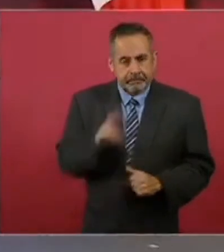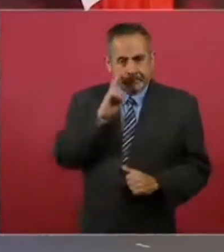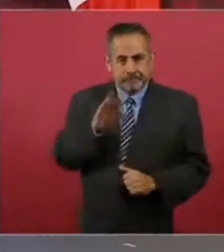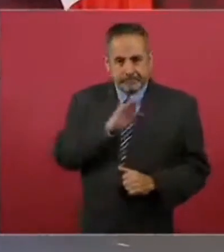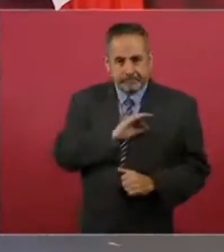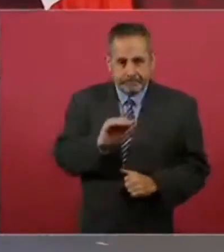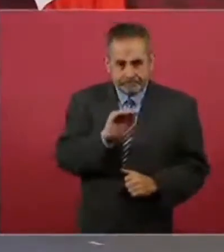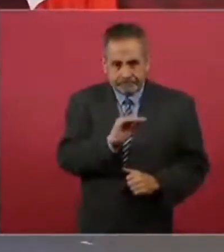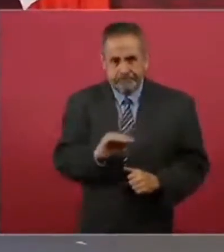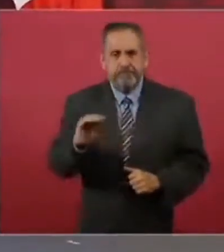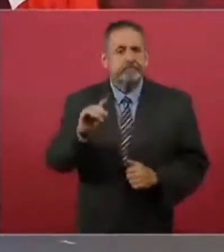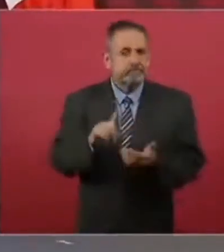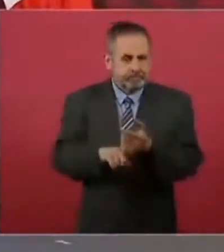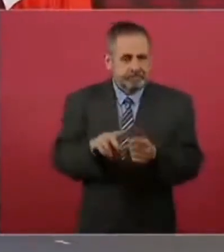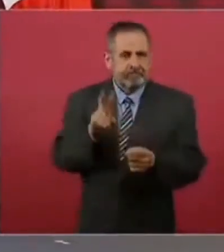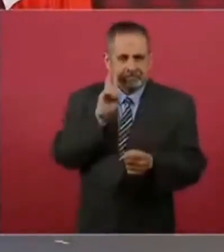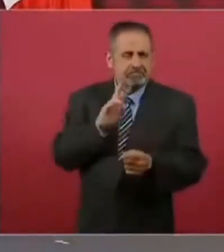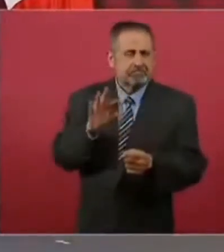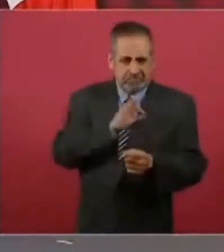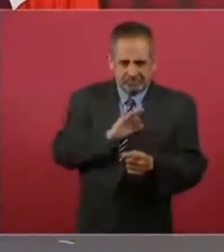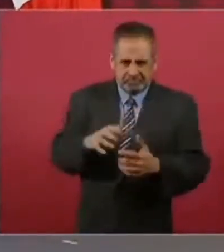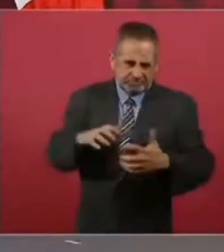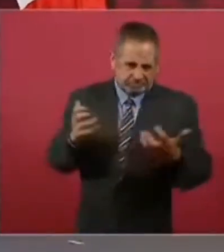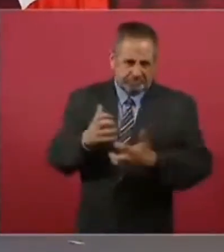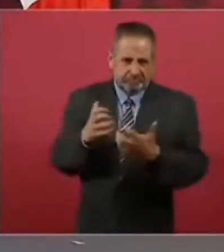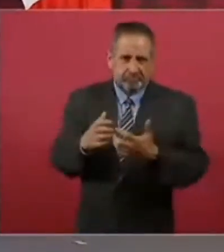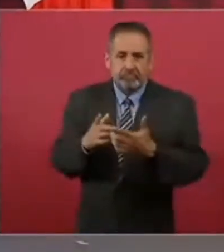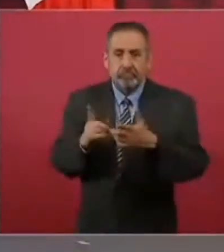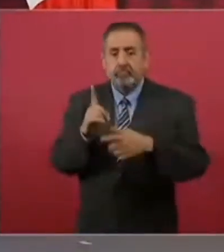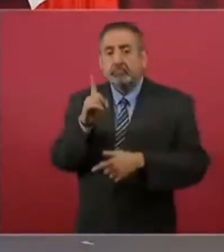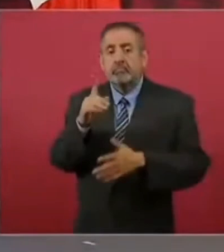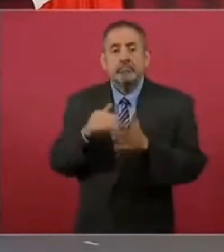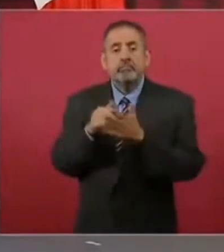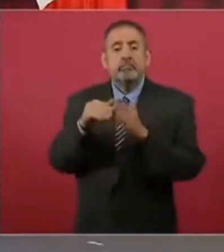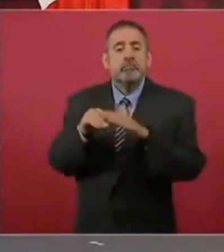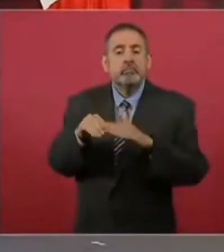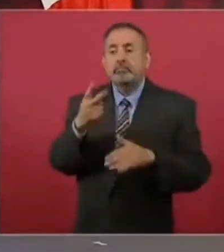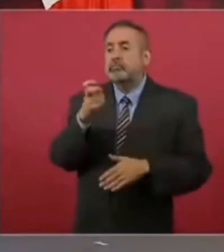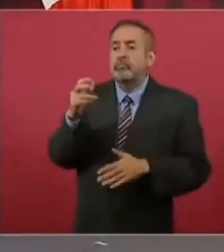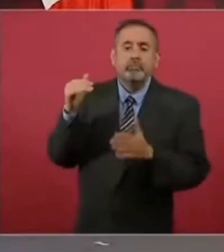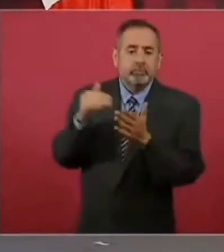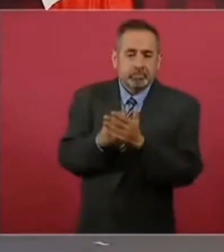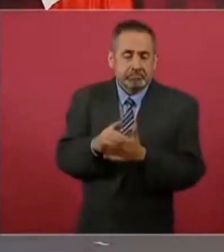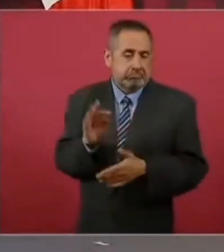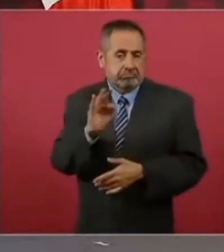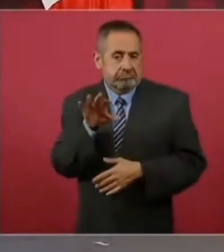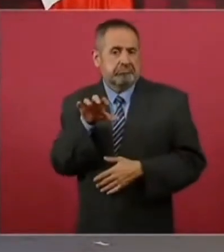porque aquí tenemos capacidad para procesar hasta 1.200.000 barriles.